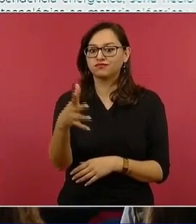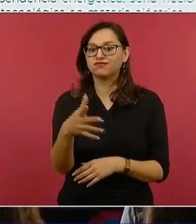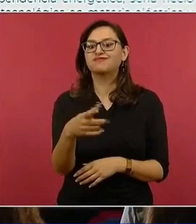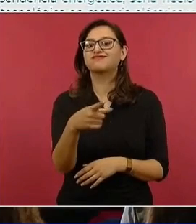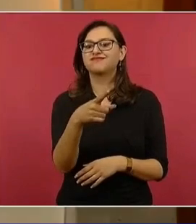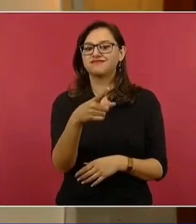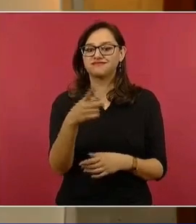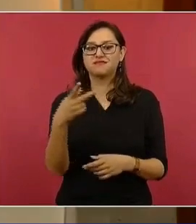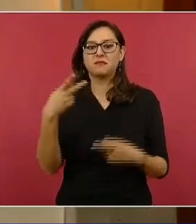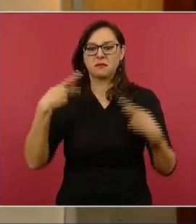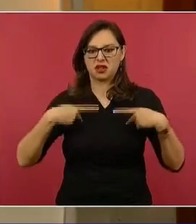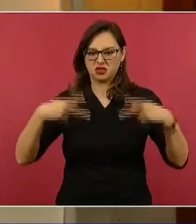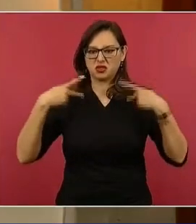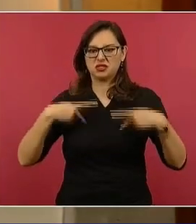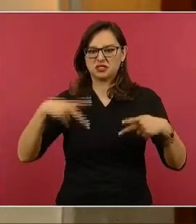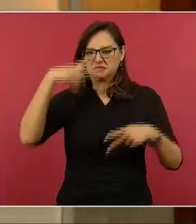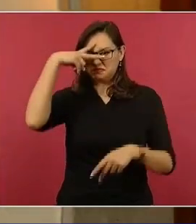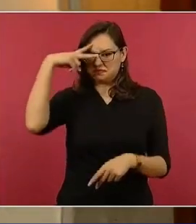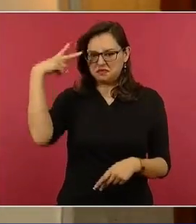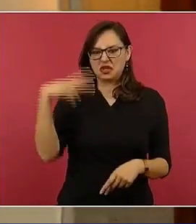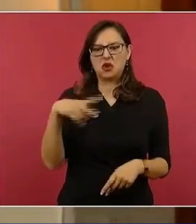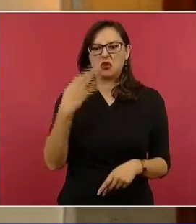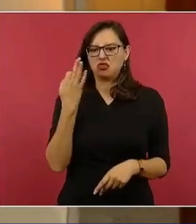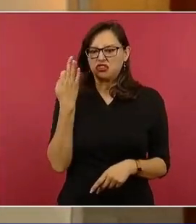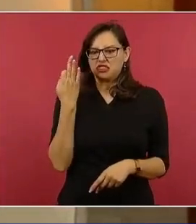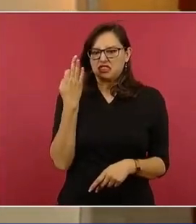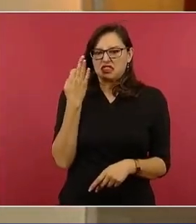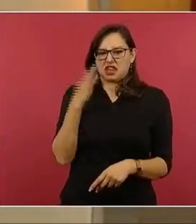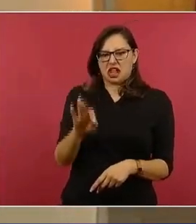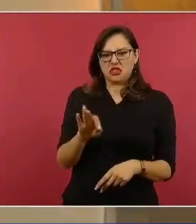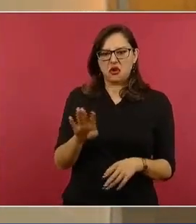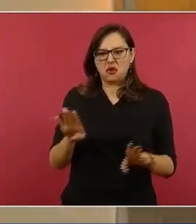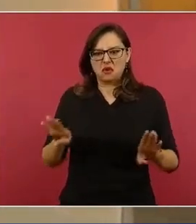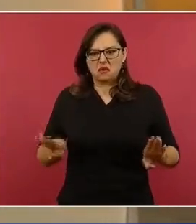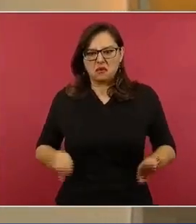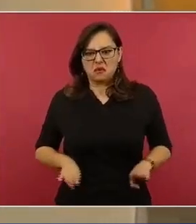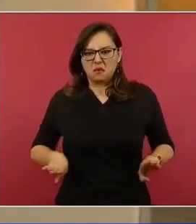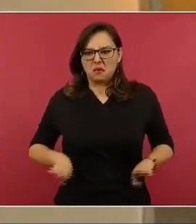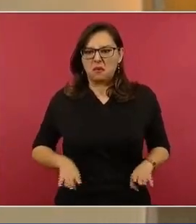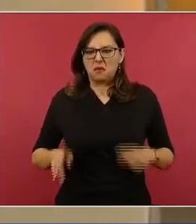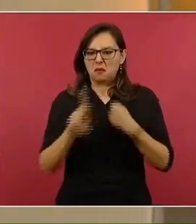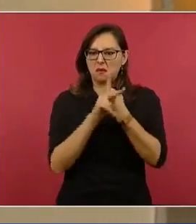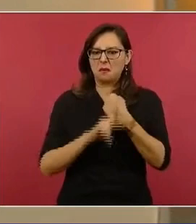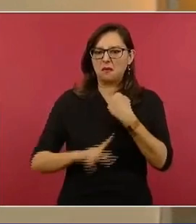algunos malos mexicanos identificados con las peores causas del país